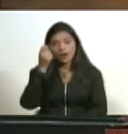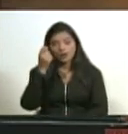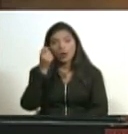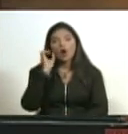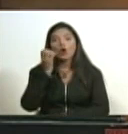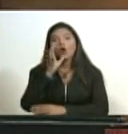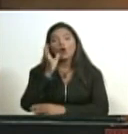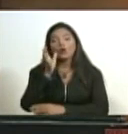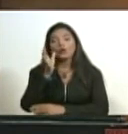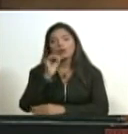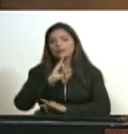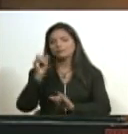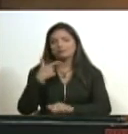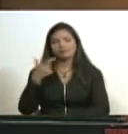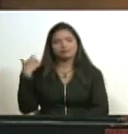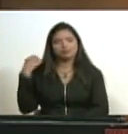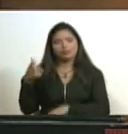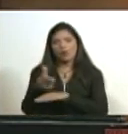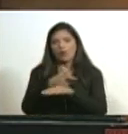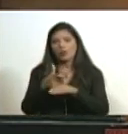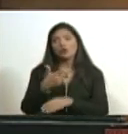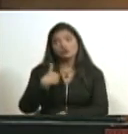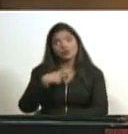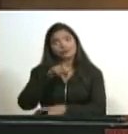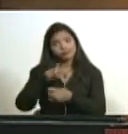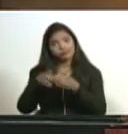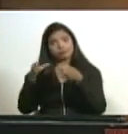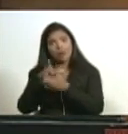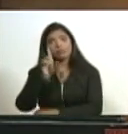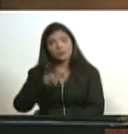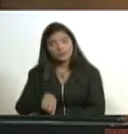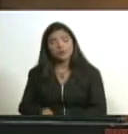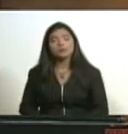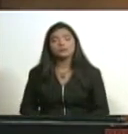Congreso extinto de la Cuarta República, al cual yo pertenecí también,